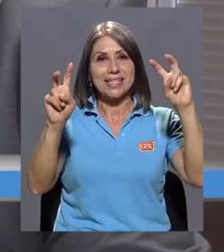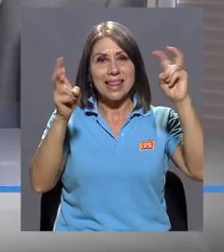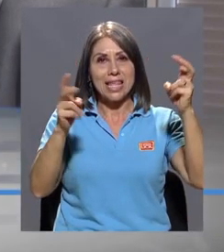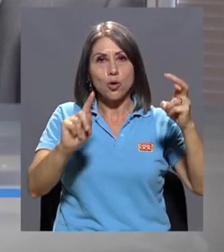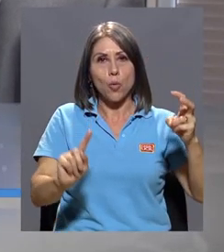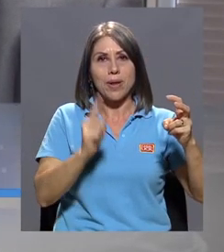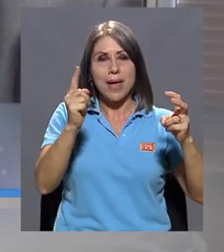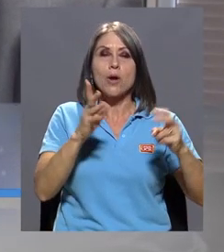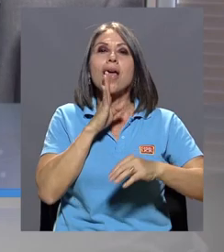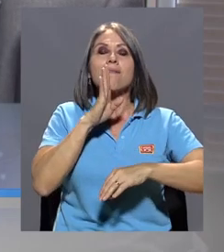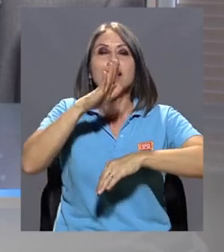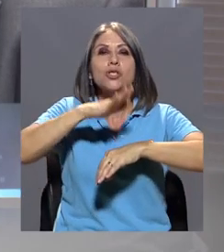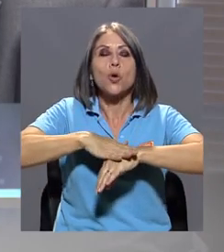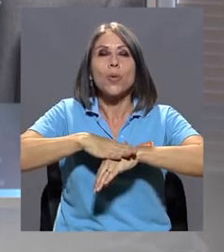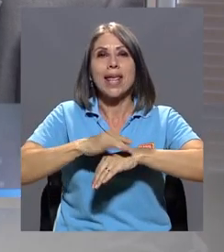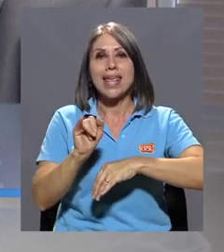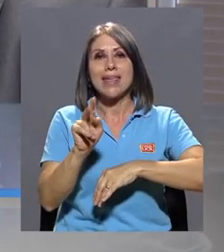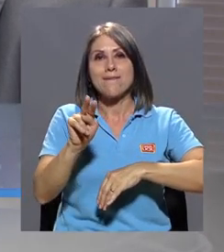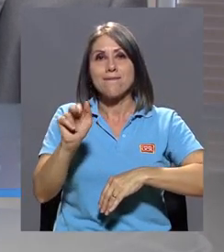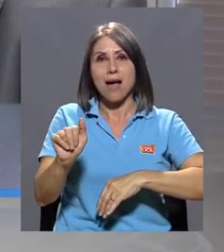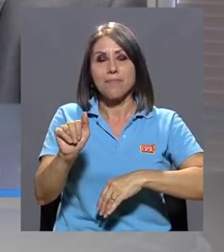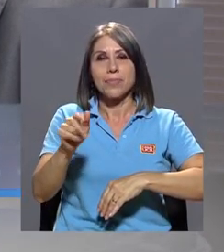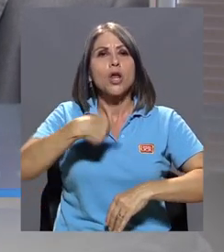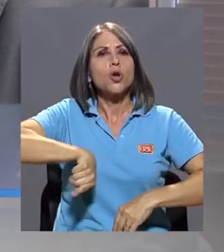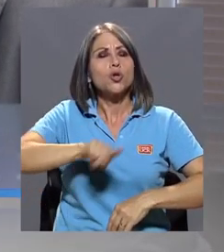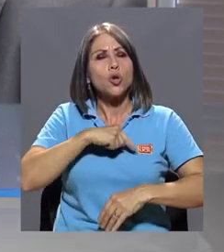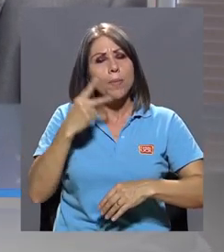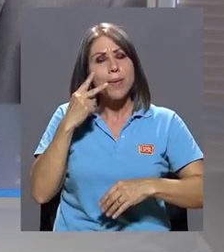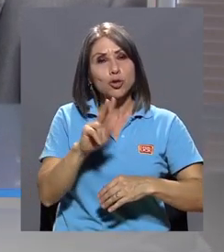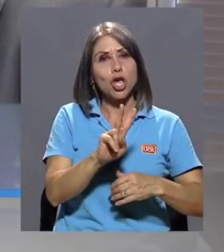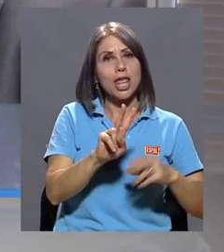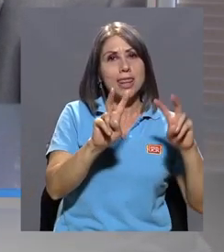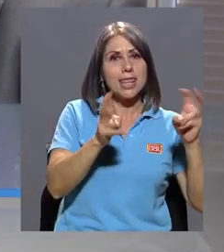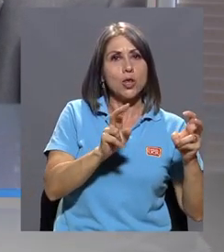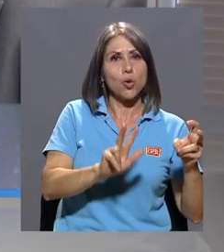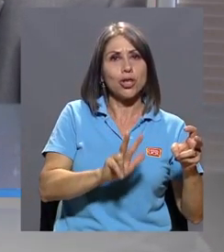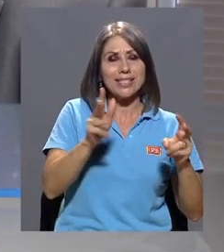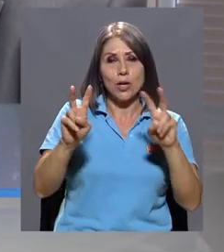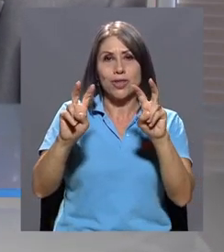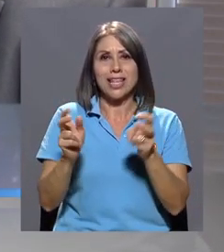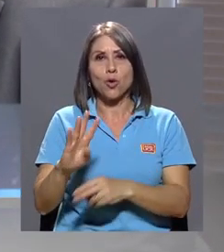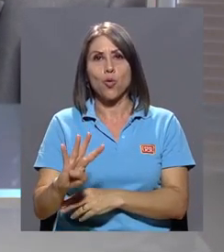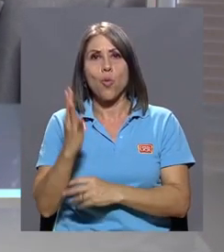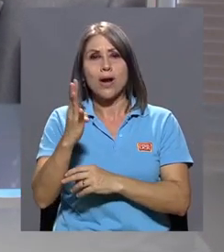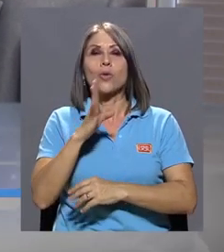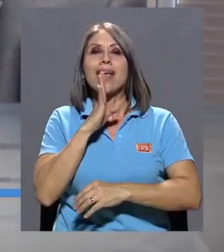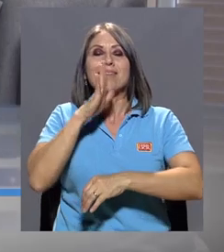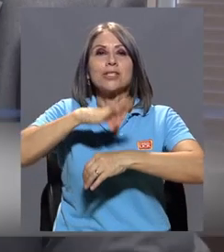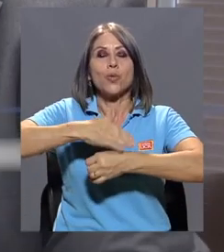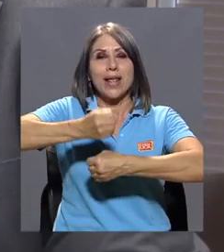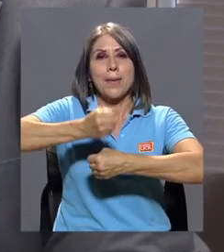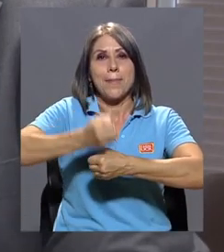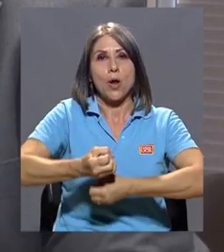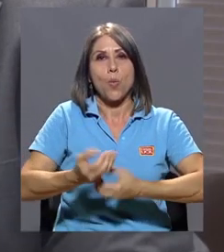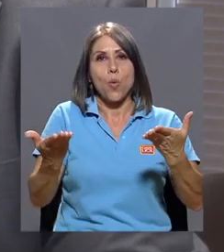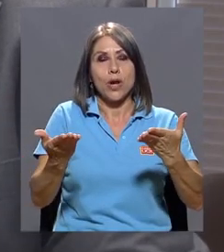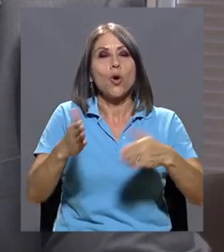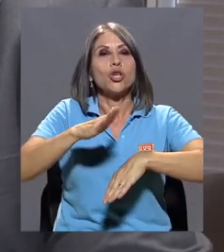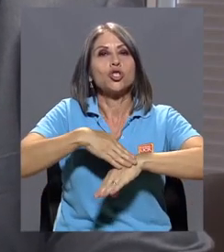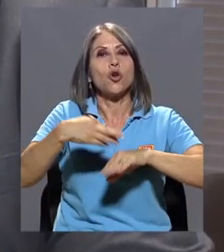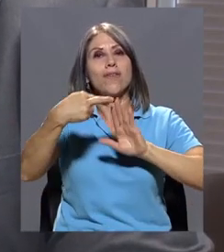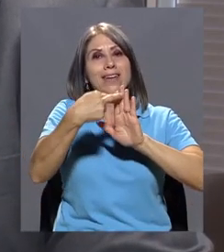que es el impuesto al valor agregado hemos sostenido que el título tercero y el título cuarto que tienen que ver con empleo público y con regla